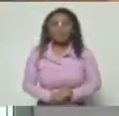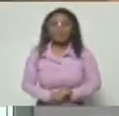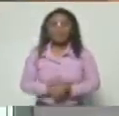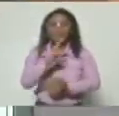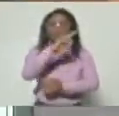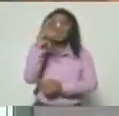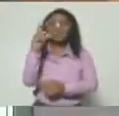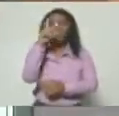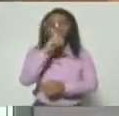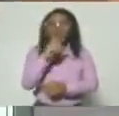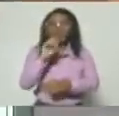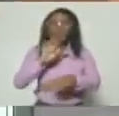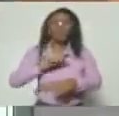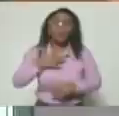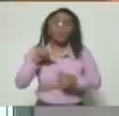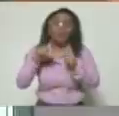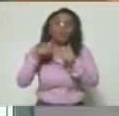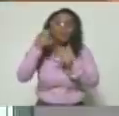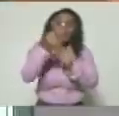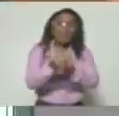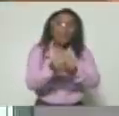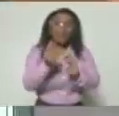200 años pueden ser mañana.